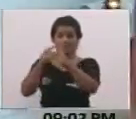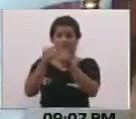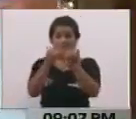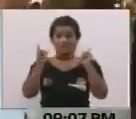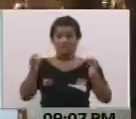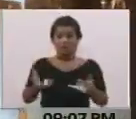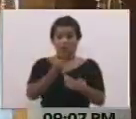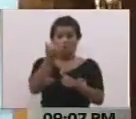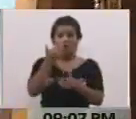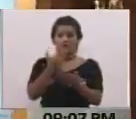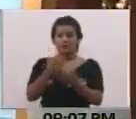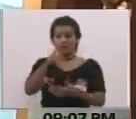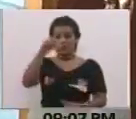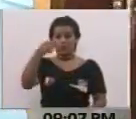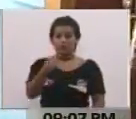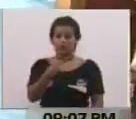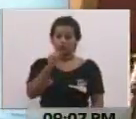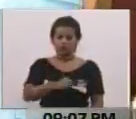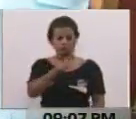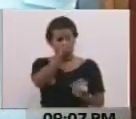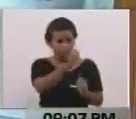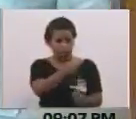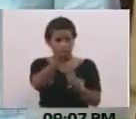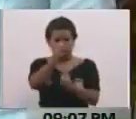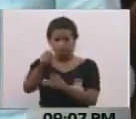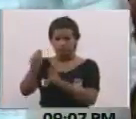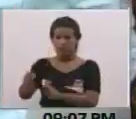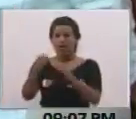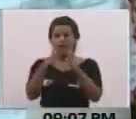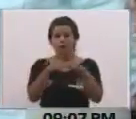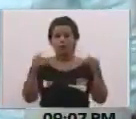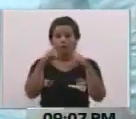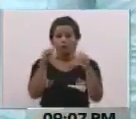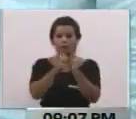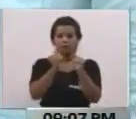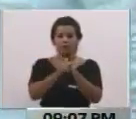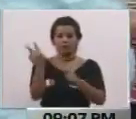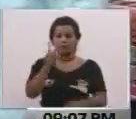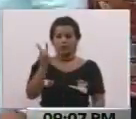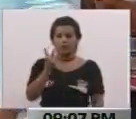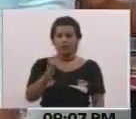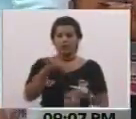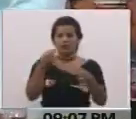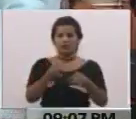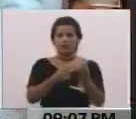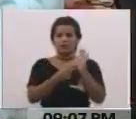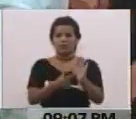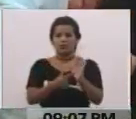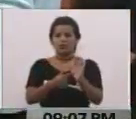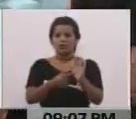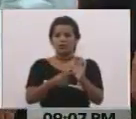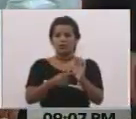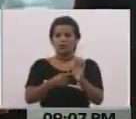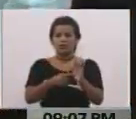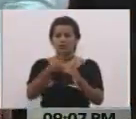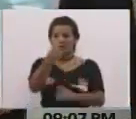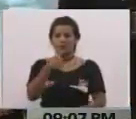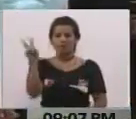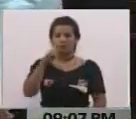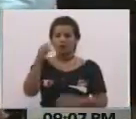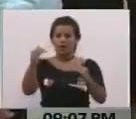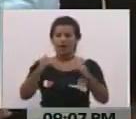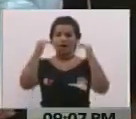Estado reconoce, aparte de nuestros atletas venezolanos que dejan el nombre de Venezuela bien en alto en cada una de